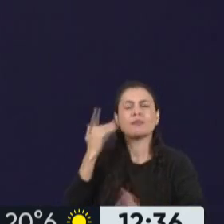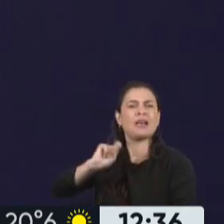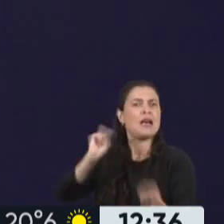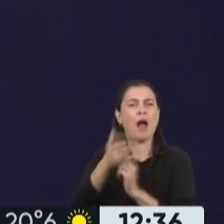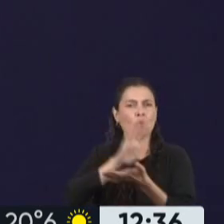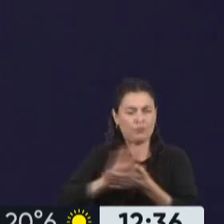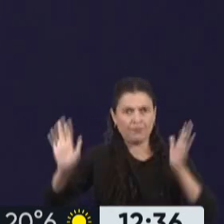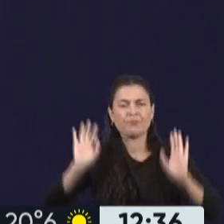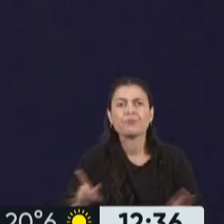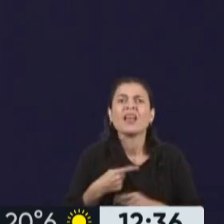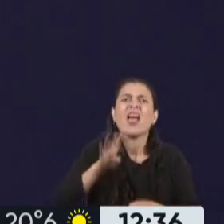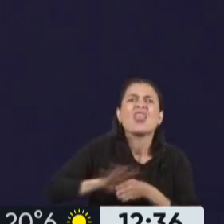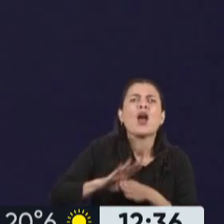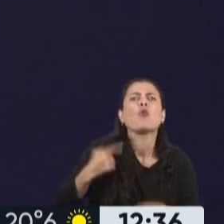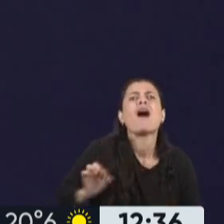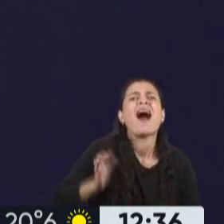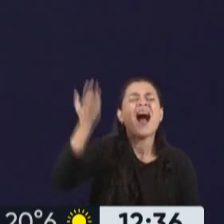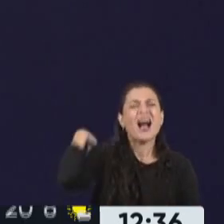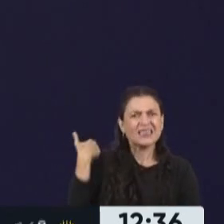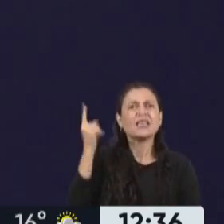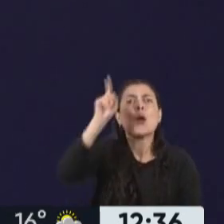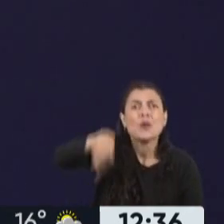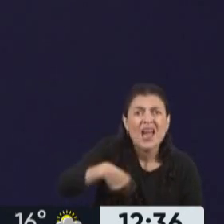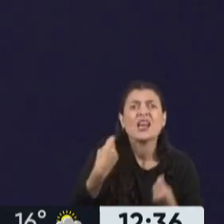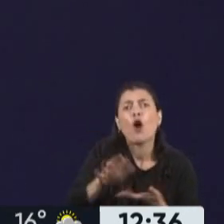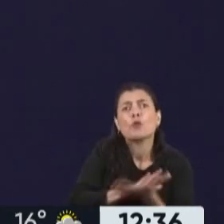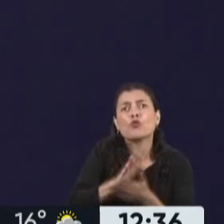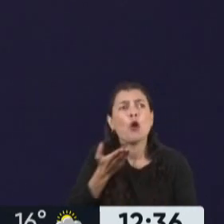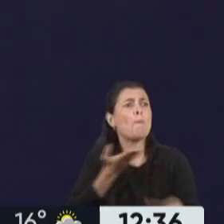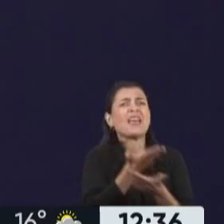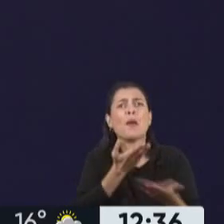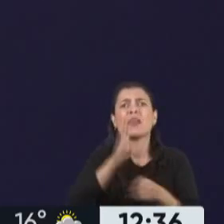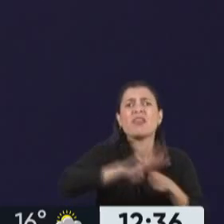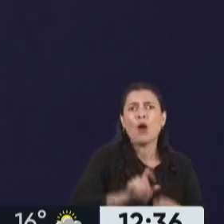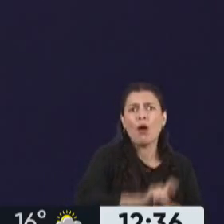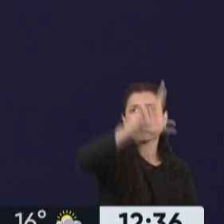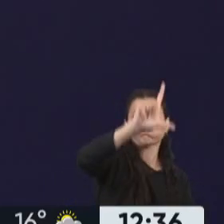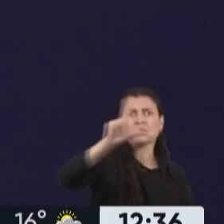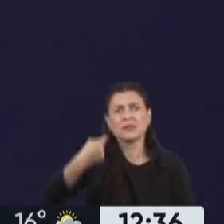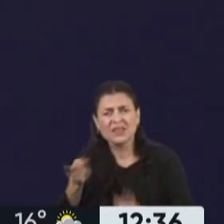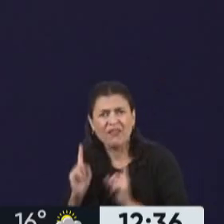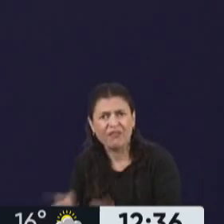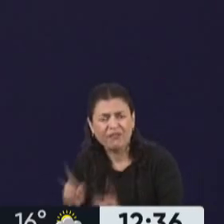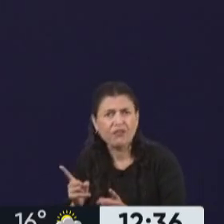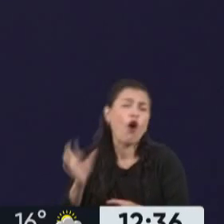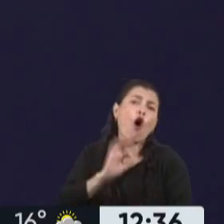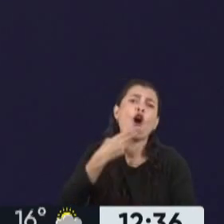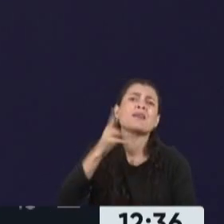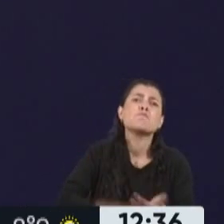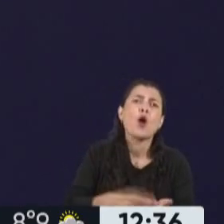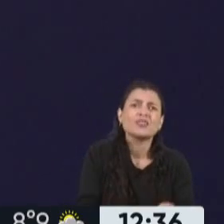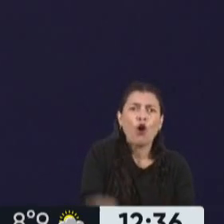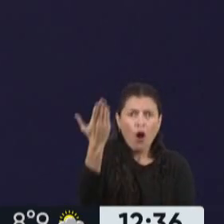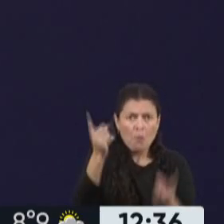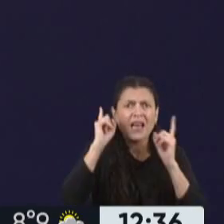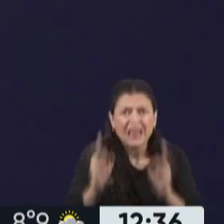gobiernos anteriores siempre se financiaba con más deuda, con más emisión, con la suba de impuestos o con la combinación de